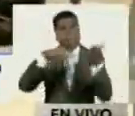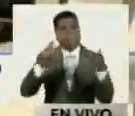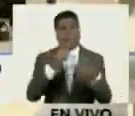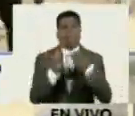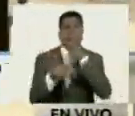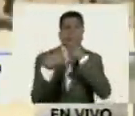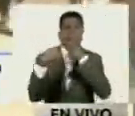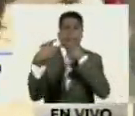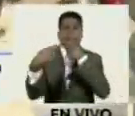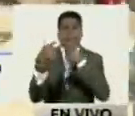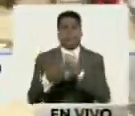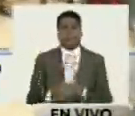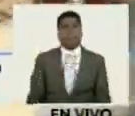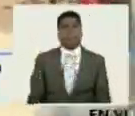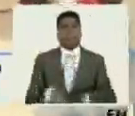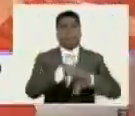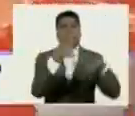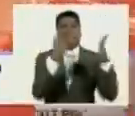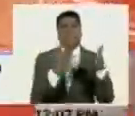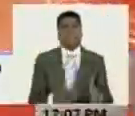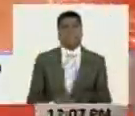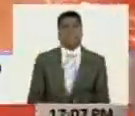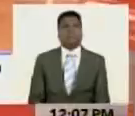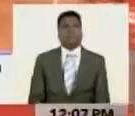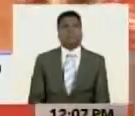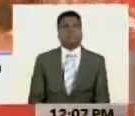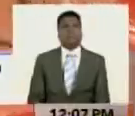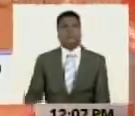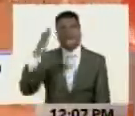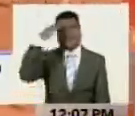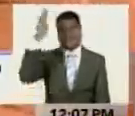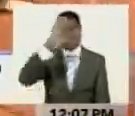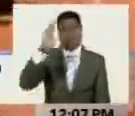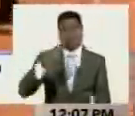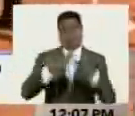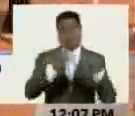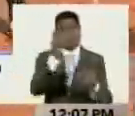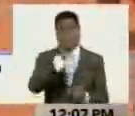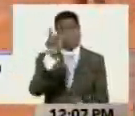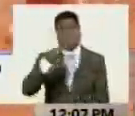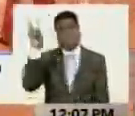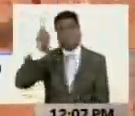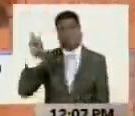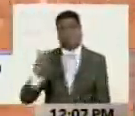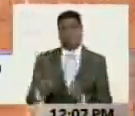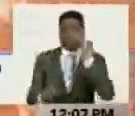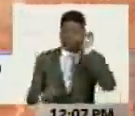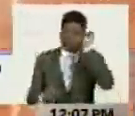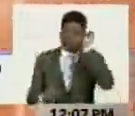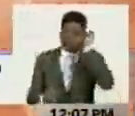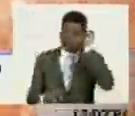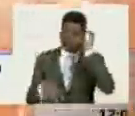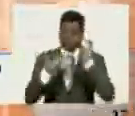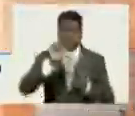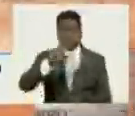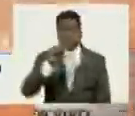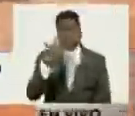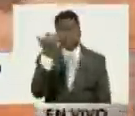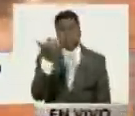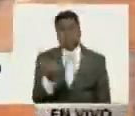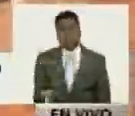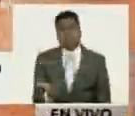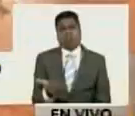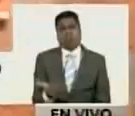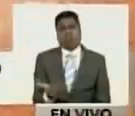declaraciones del ministro Mervin Maldonado. Adelante. Bueno, saludamos a toda Venezuela. Así es, estamos hoy